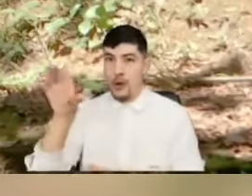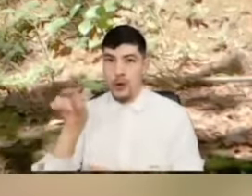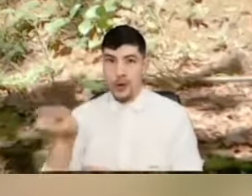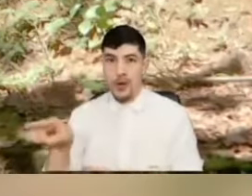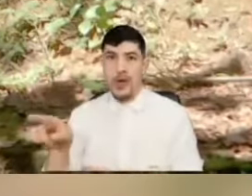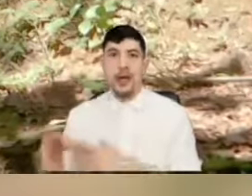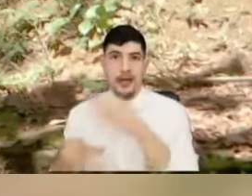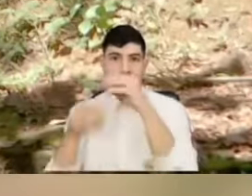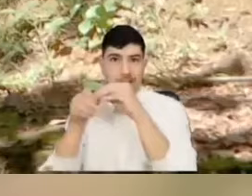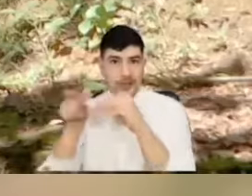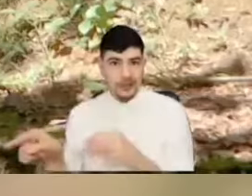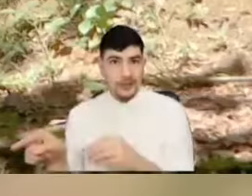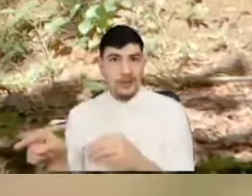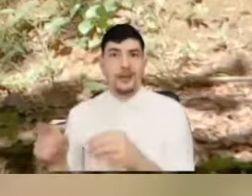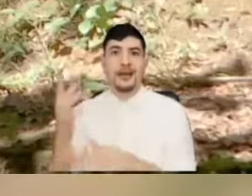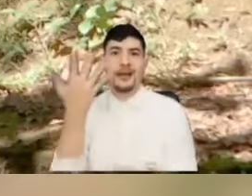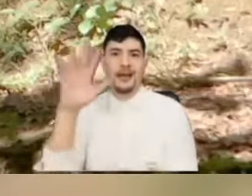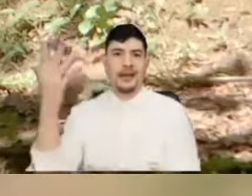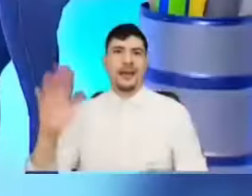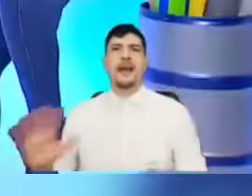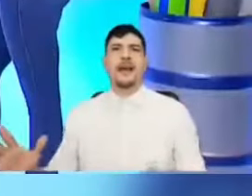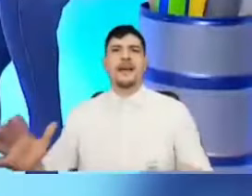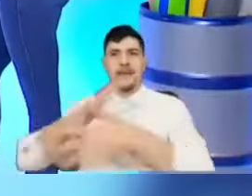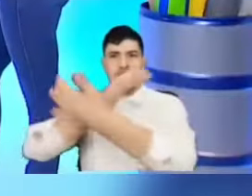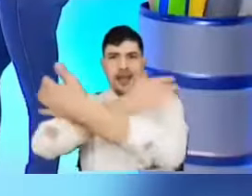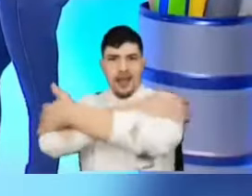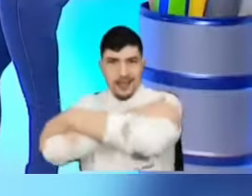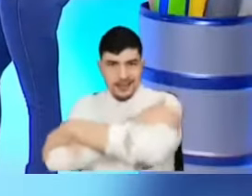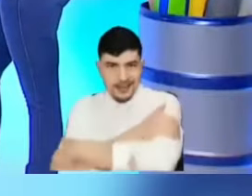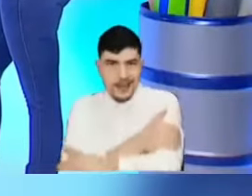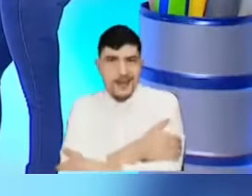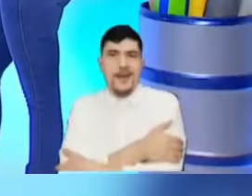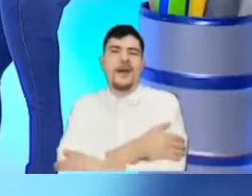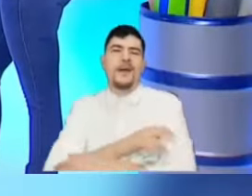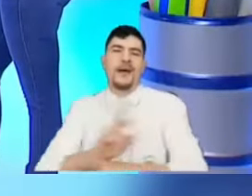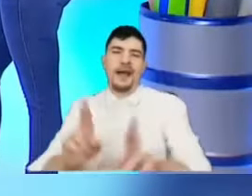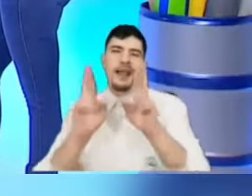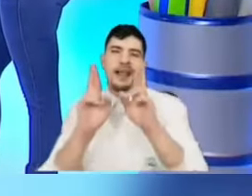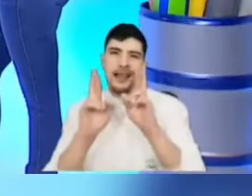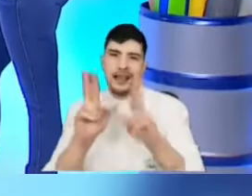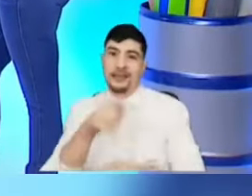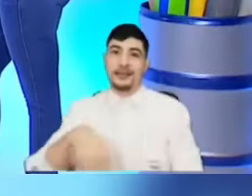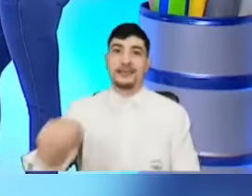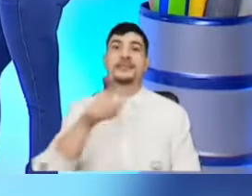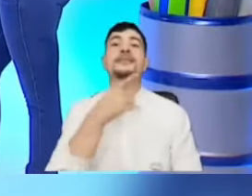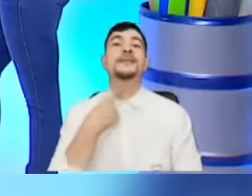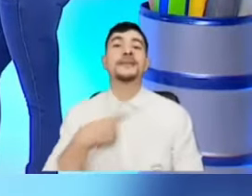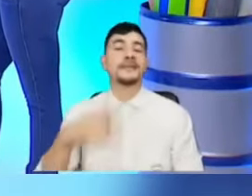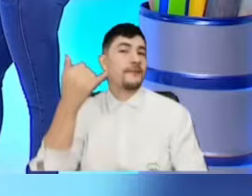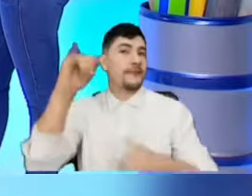Niños, con esto culminamos las aventuras del profe. Espero les haya gustado. ¡Adiós!